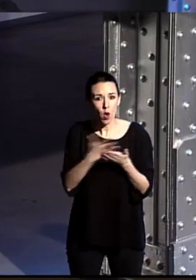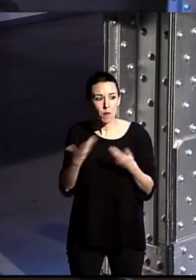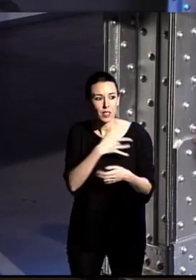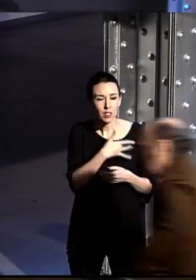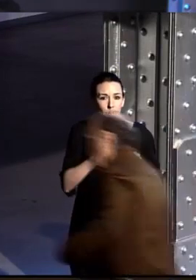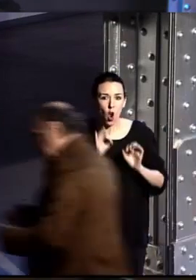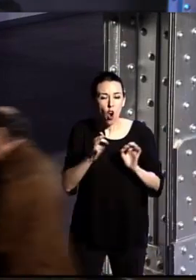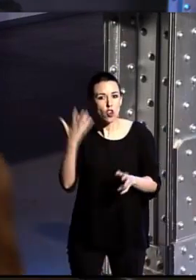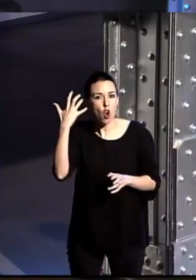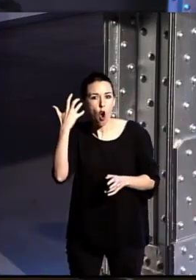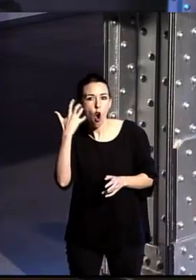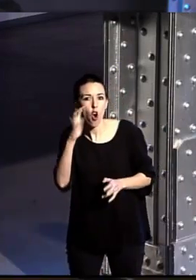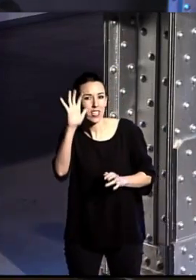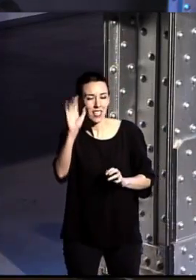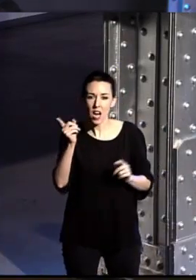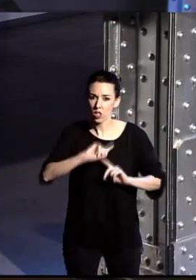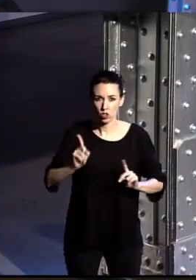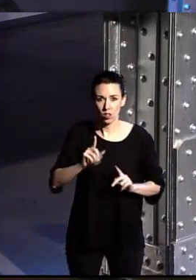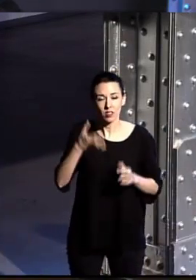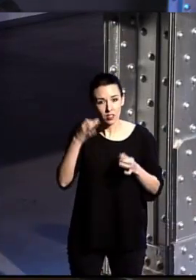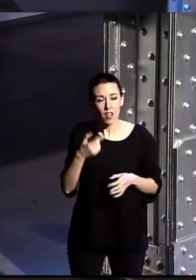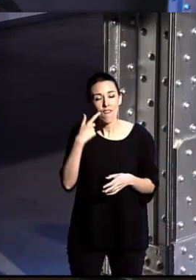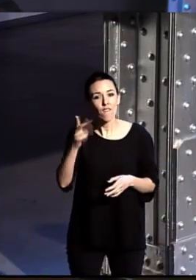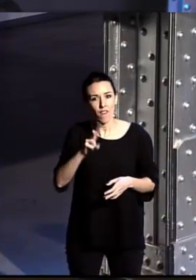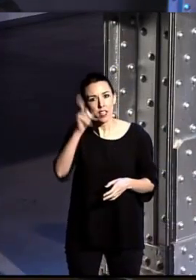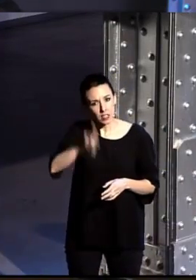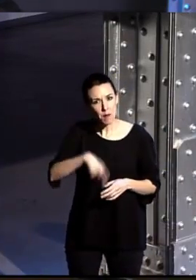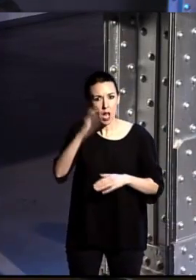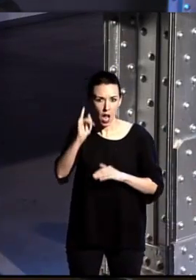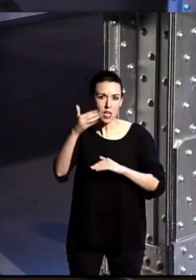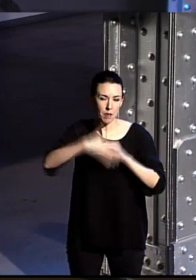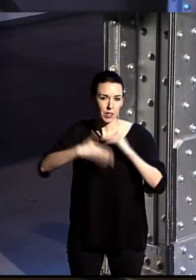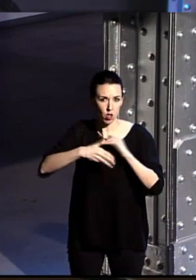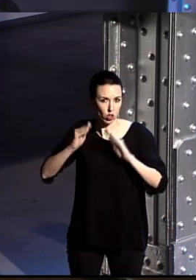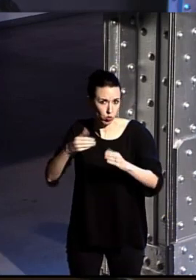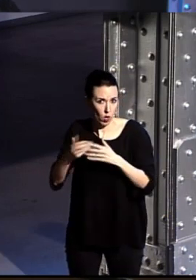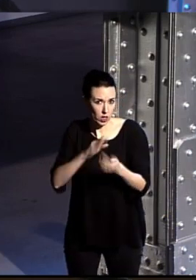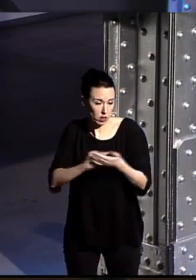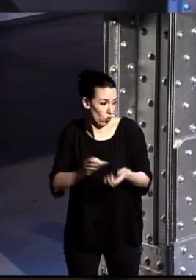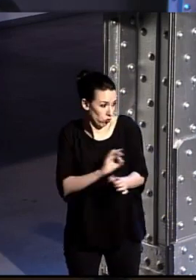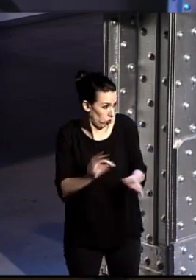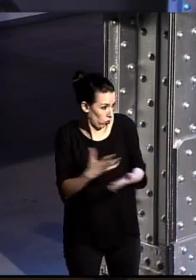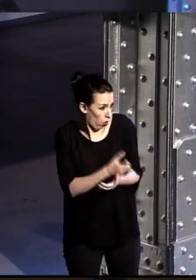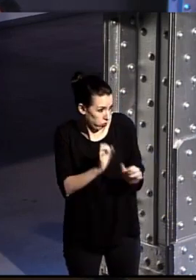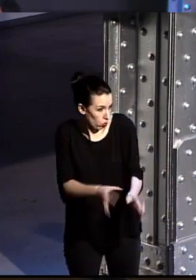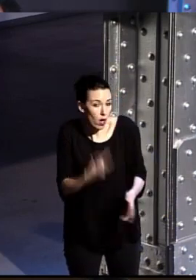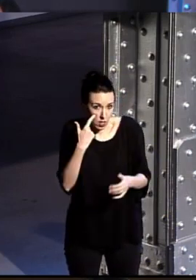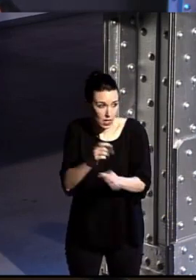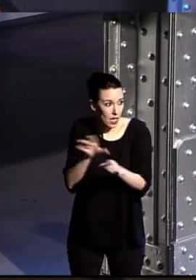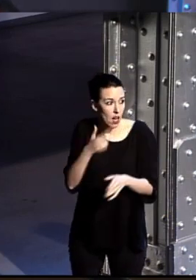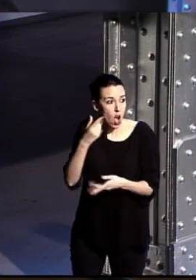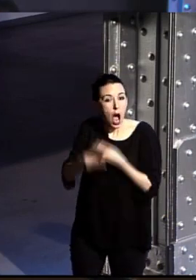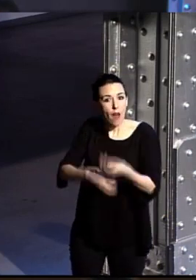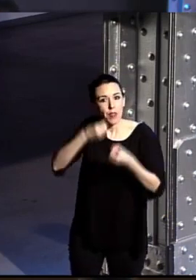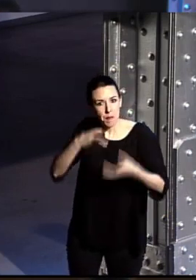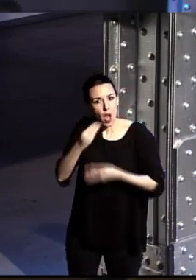son especialmente originales. Es decir, yo creo que Verne también tenía sus limitaciones como escritor. Como todos. Y que él hacía bien lo que